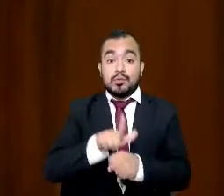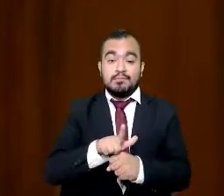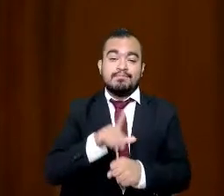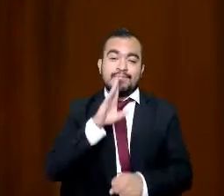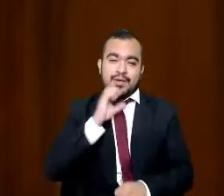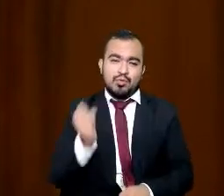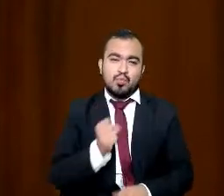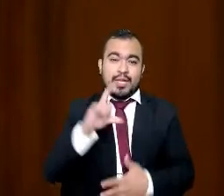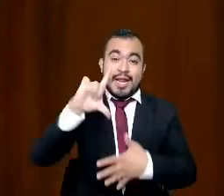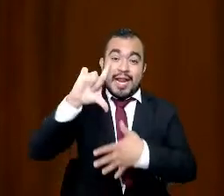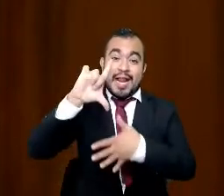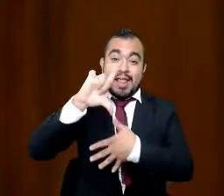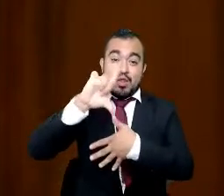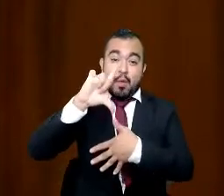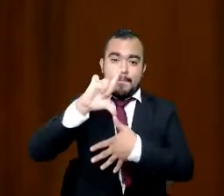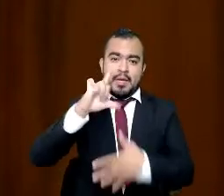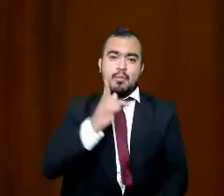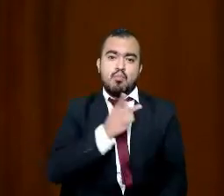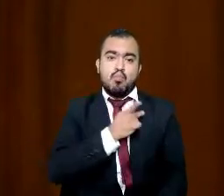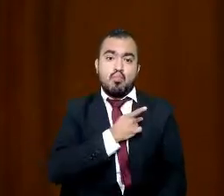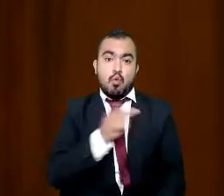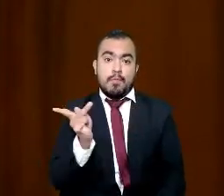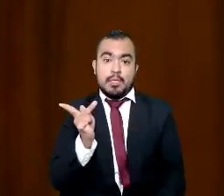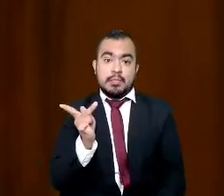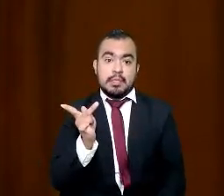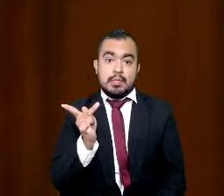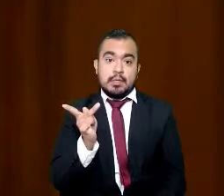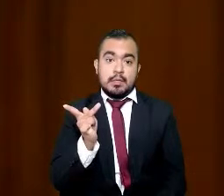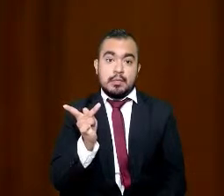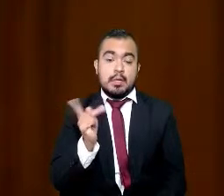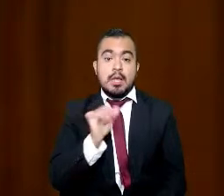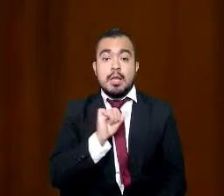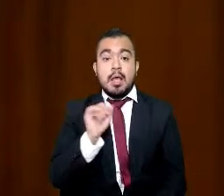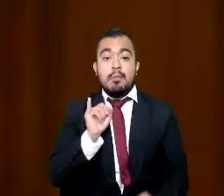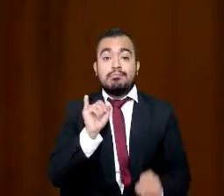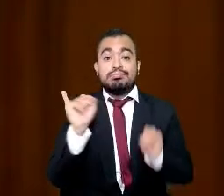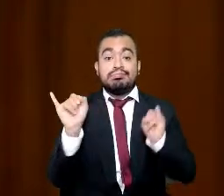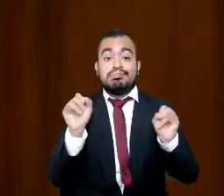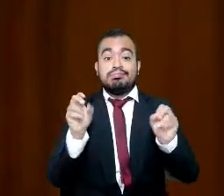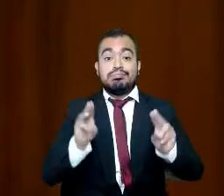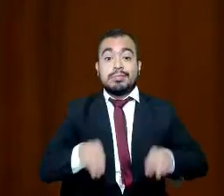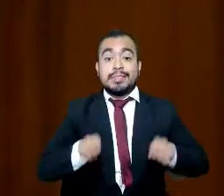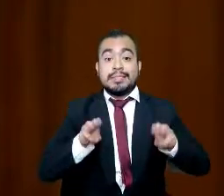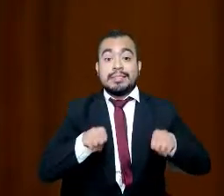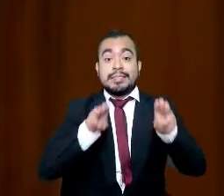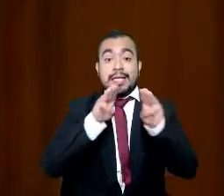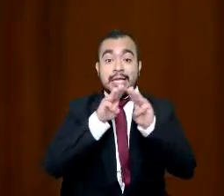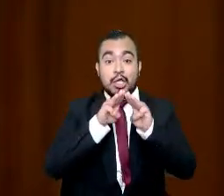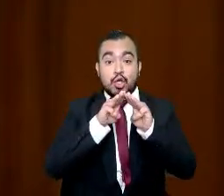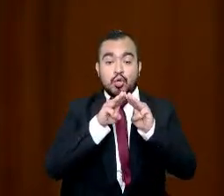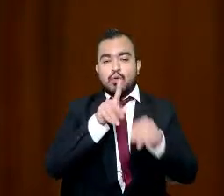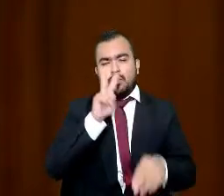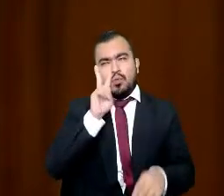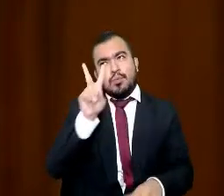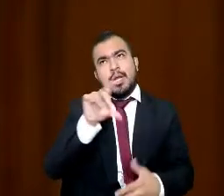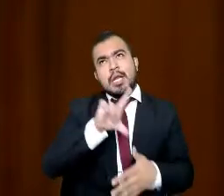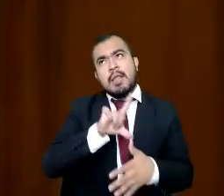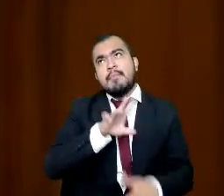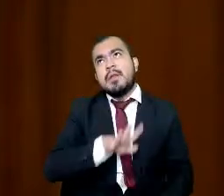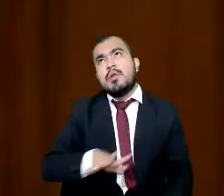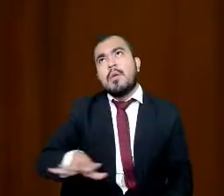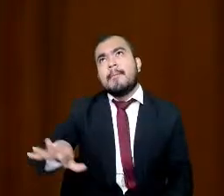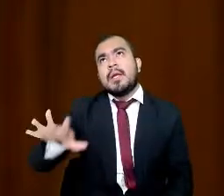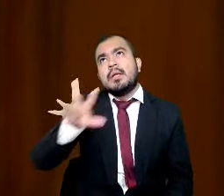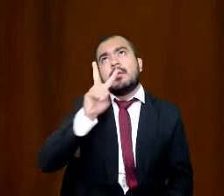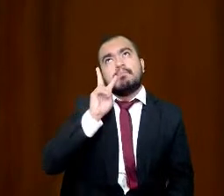América Latina se concentra en las laderas de los cerros. Ustedes recorren cualquier ciudad de América Latina y